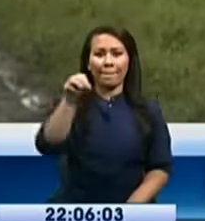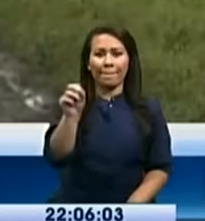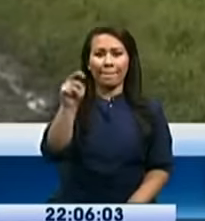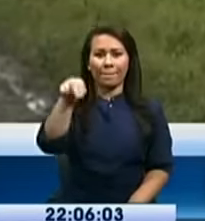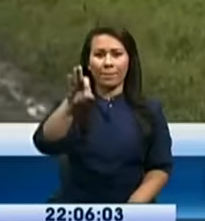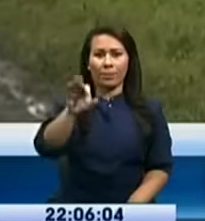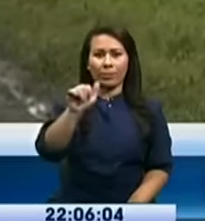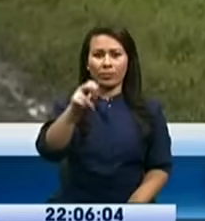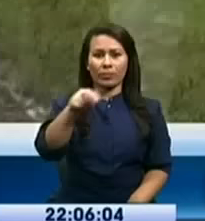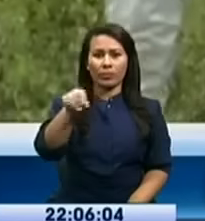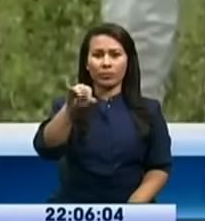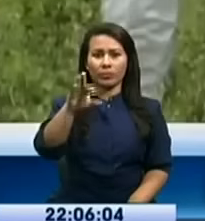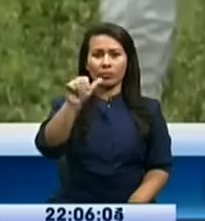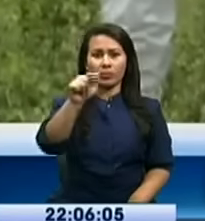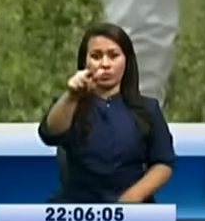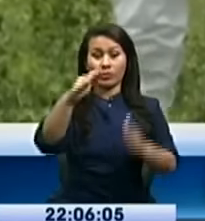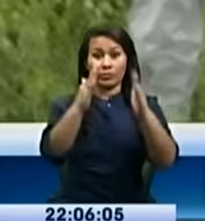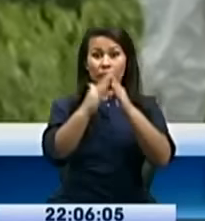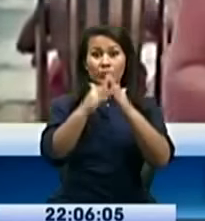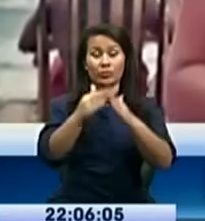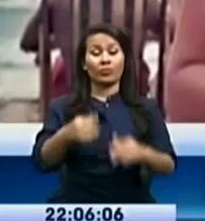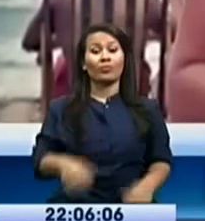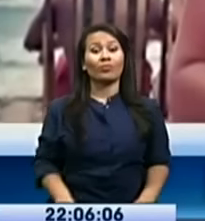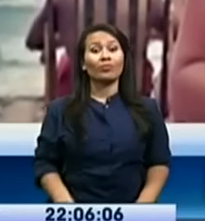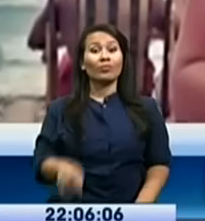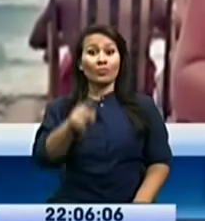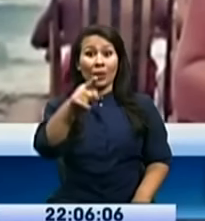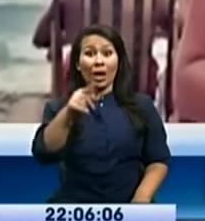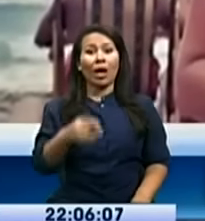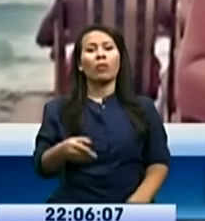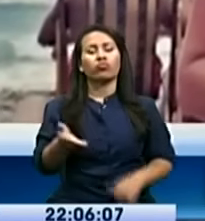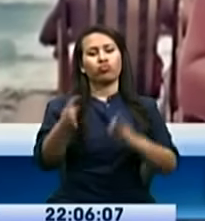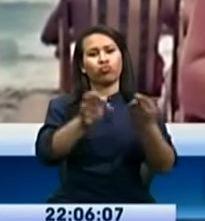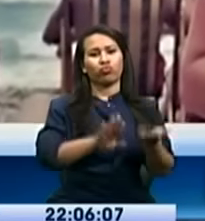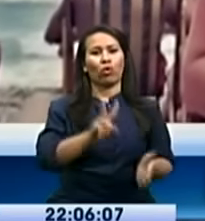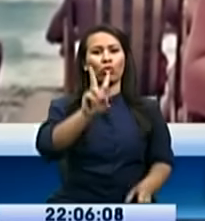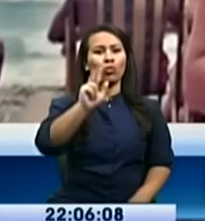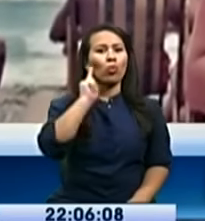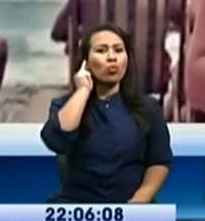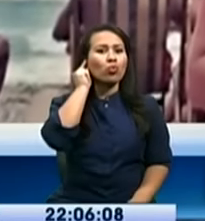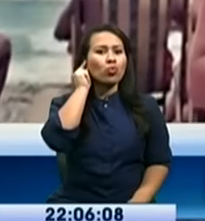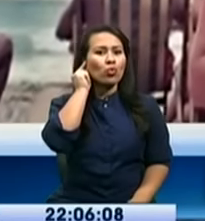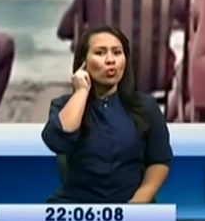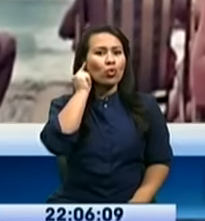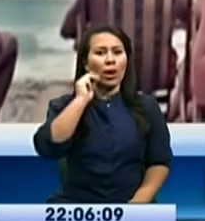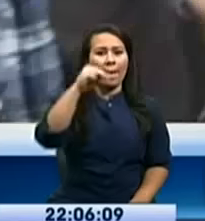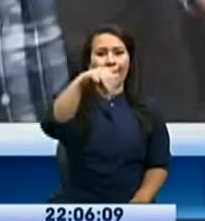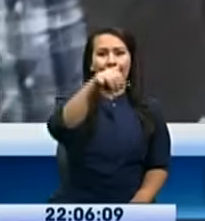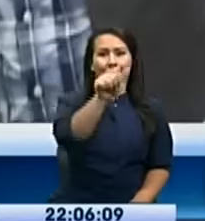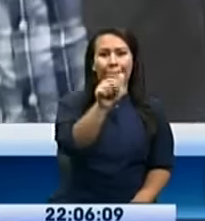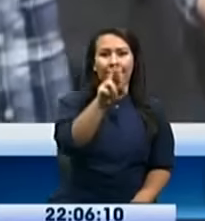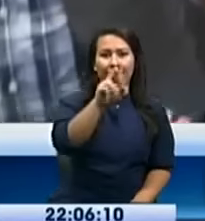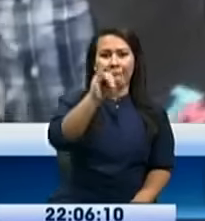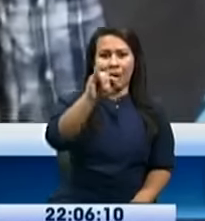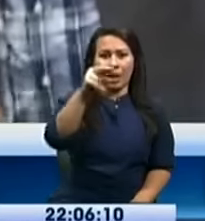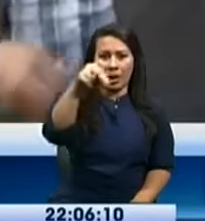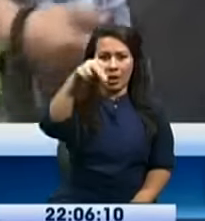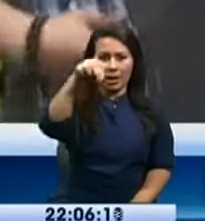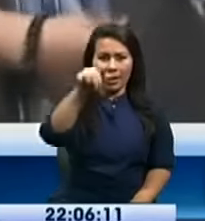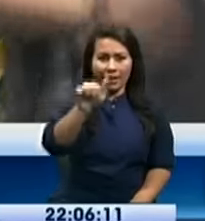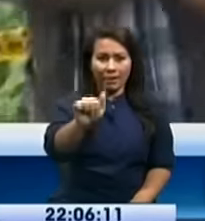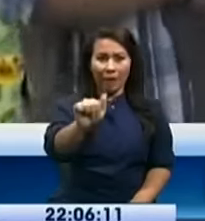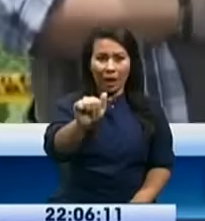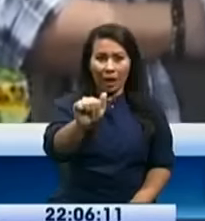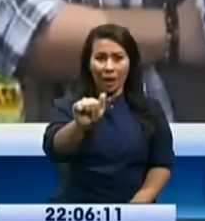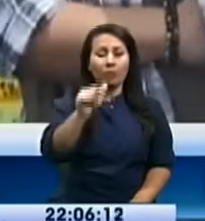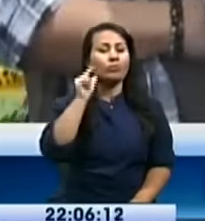se ubica la vivienda en donde se presume fueron asesinadas Marina Menegazo y María José Coni. De aquí salieron las chicas